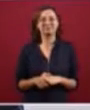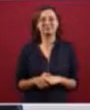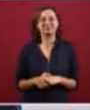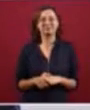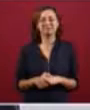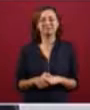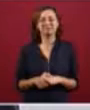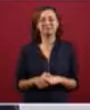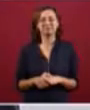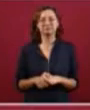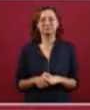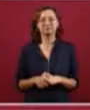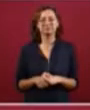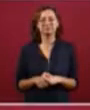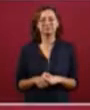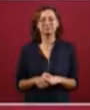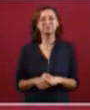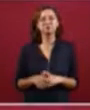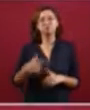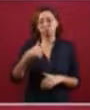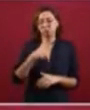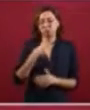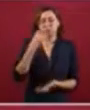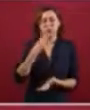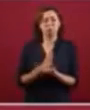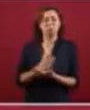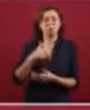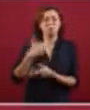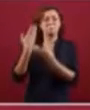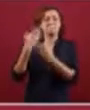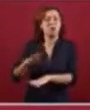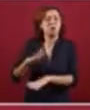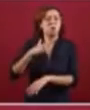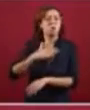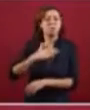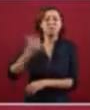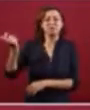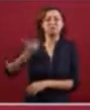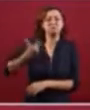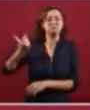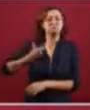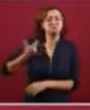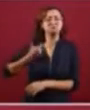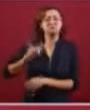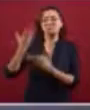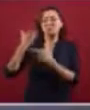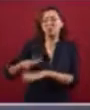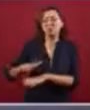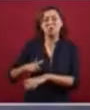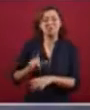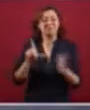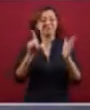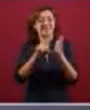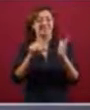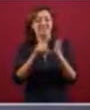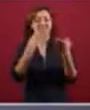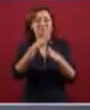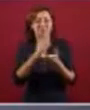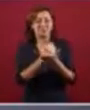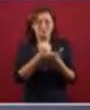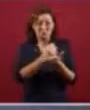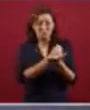la cuenta en donde me depositan mi sueldo, nunca he tenido tarjeta de crédito,